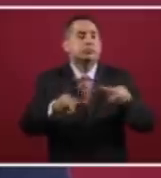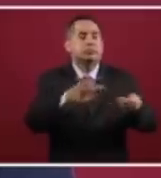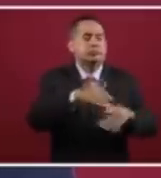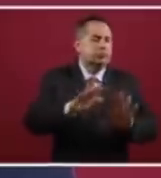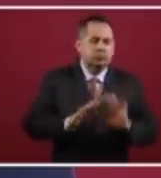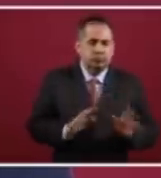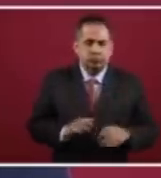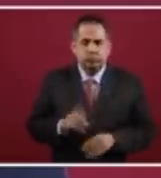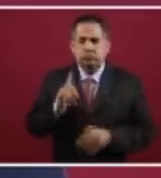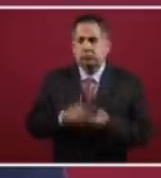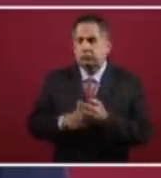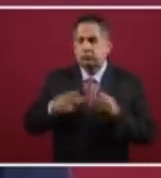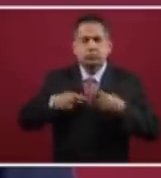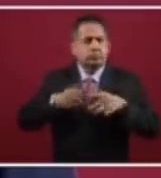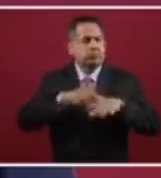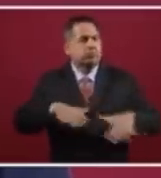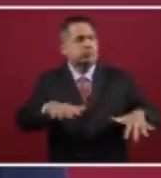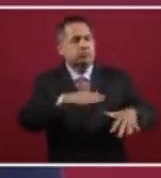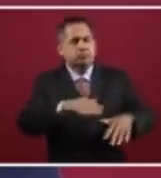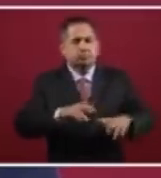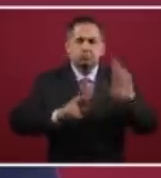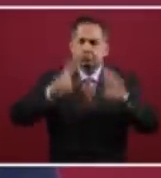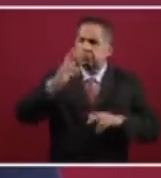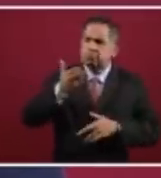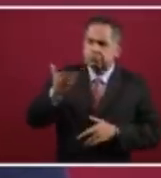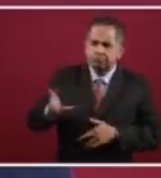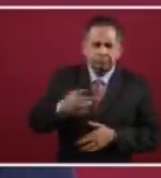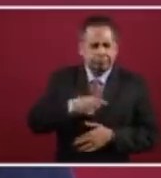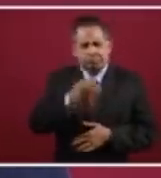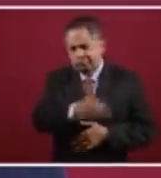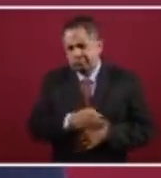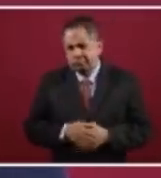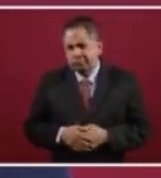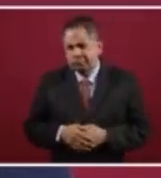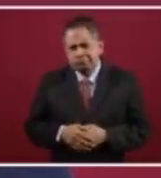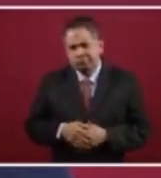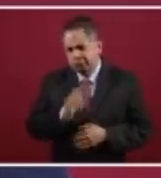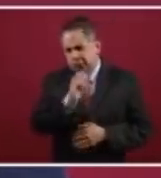sino que sean los ciudadanos. Lo acepto, porque estoy seguro